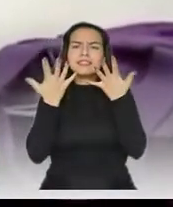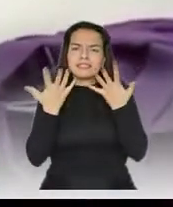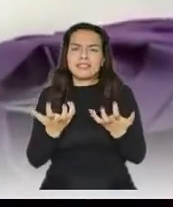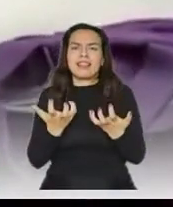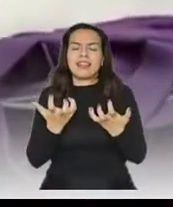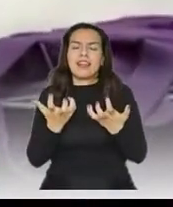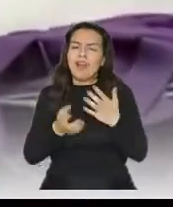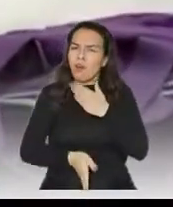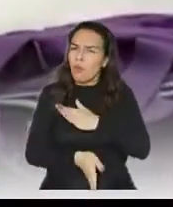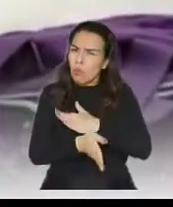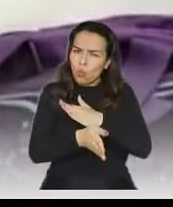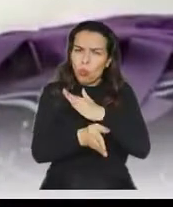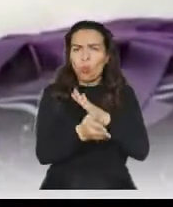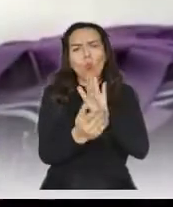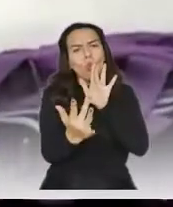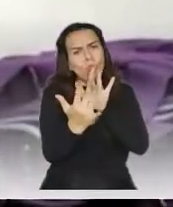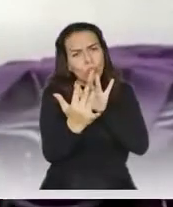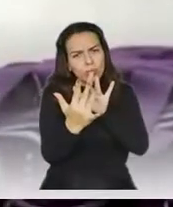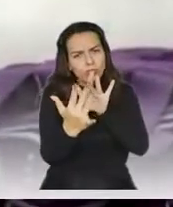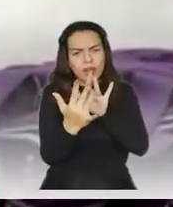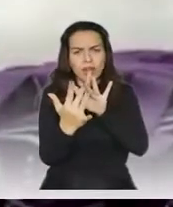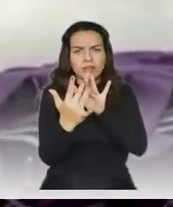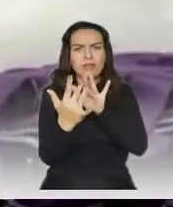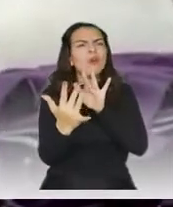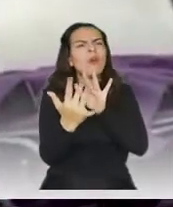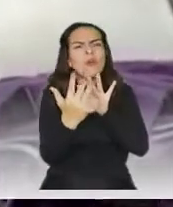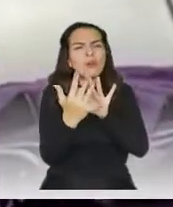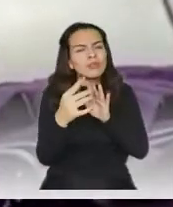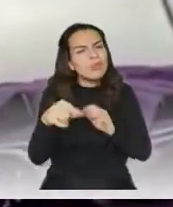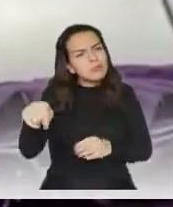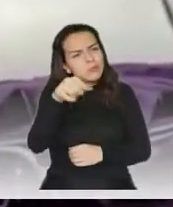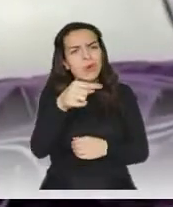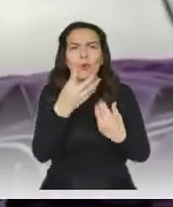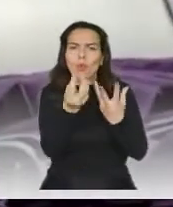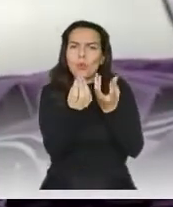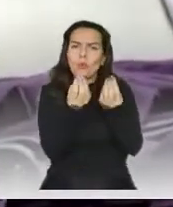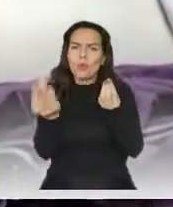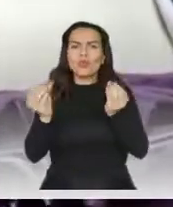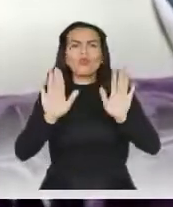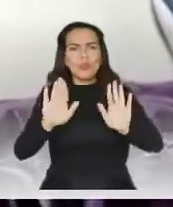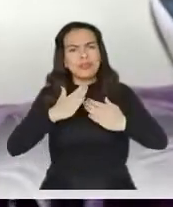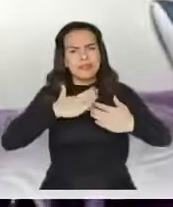el contacto de los grupos de teatro colombianos con el público.